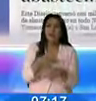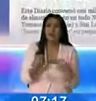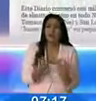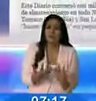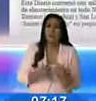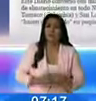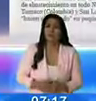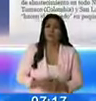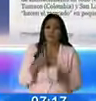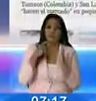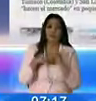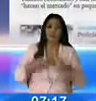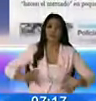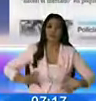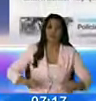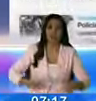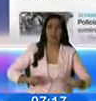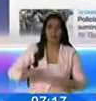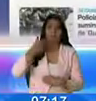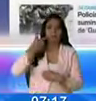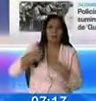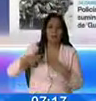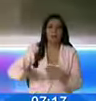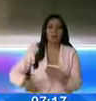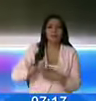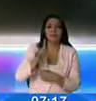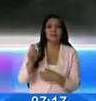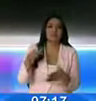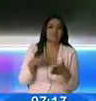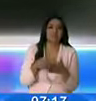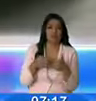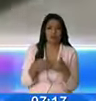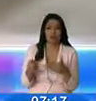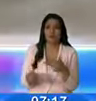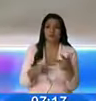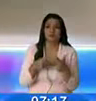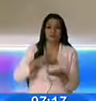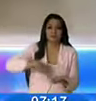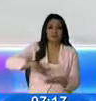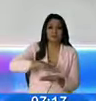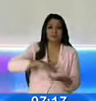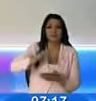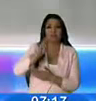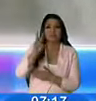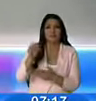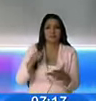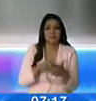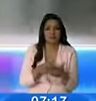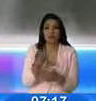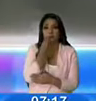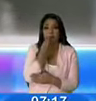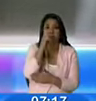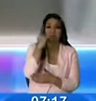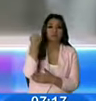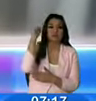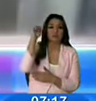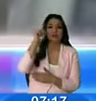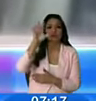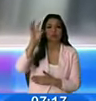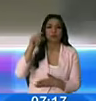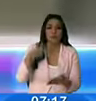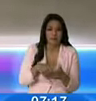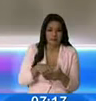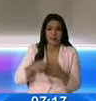Por ejemplo, gastos en cilindros de gas por 100 mil pesos, platos 160 mil, comida 1 millón 150